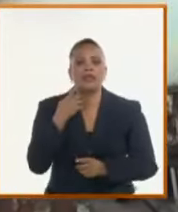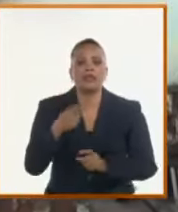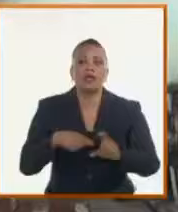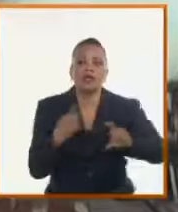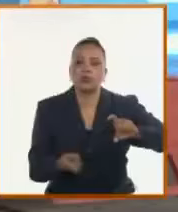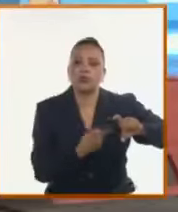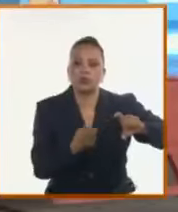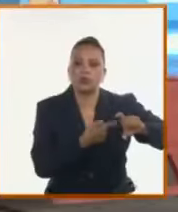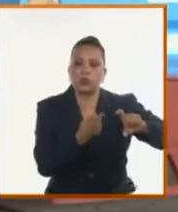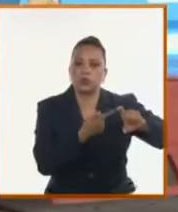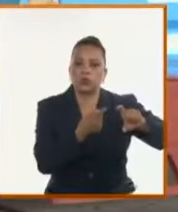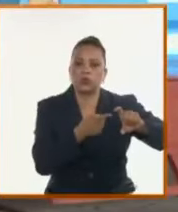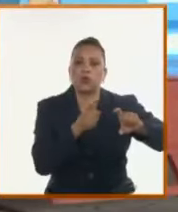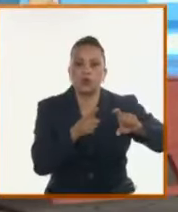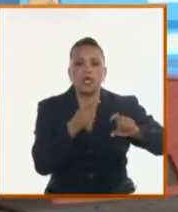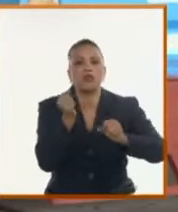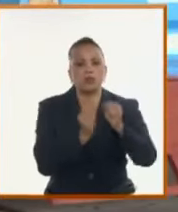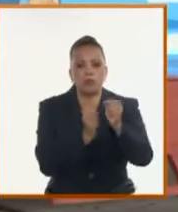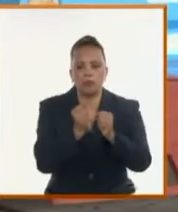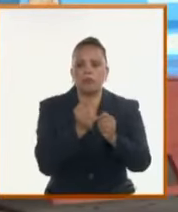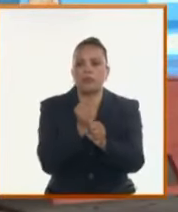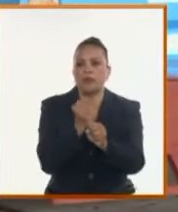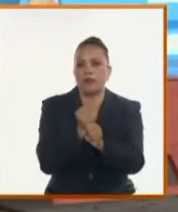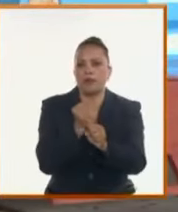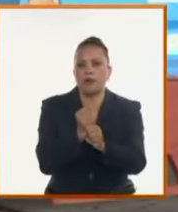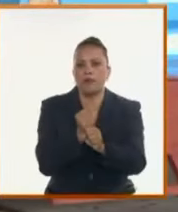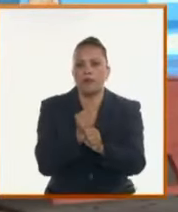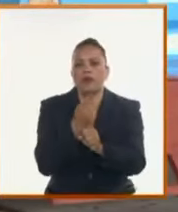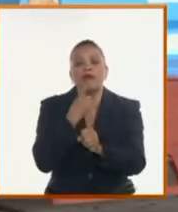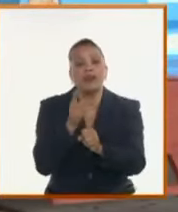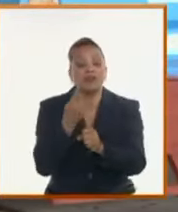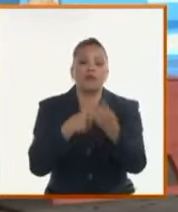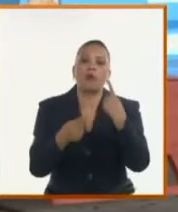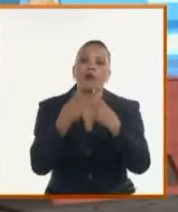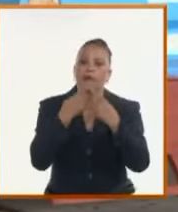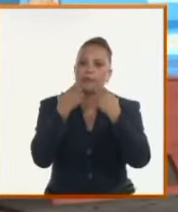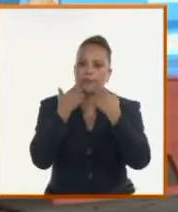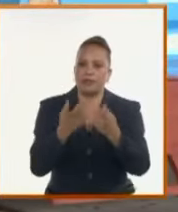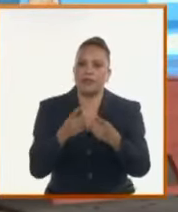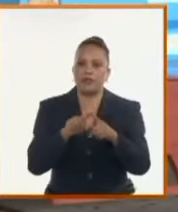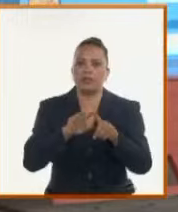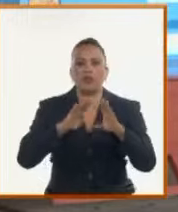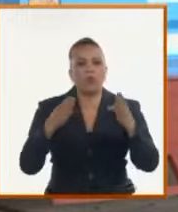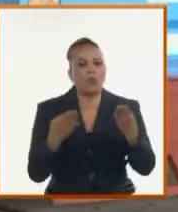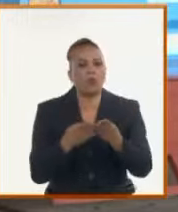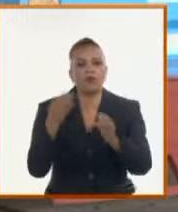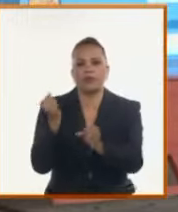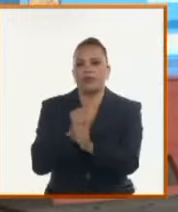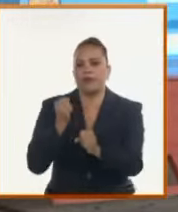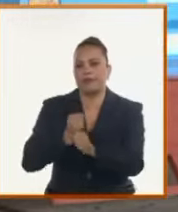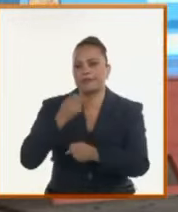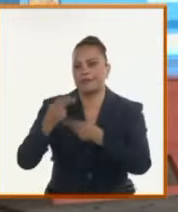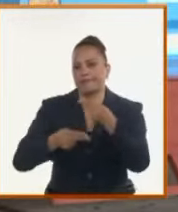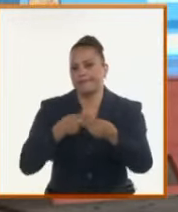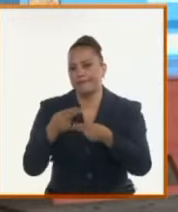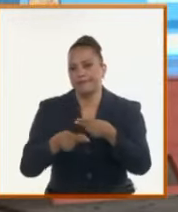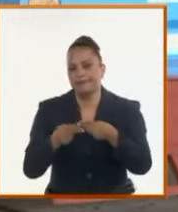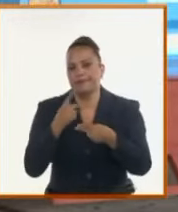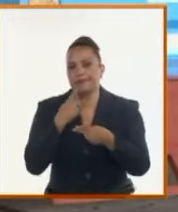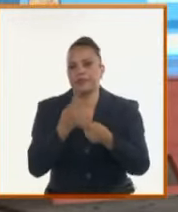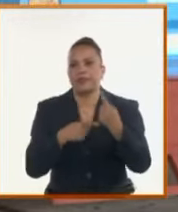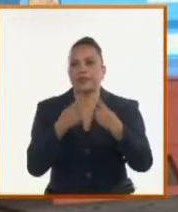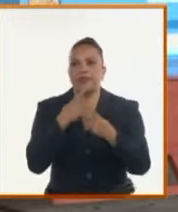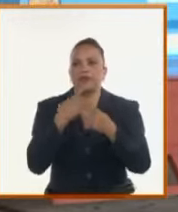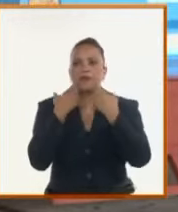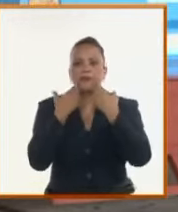el área de maquinado Entonces eso fue un reto hacer to ese trabajo porque es un trabajo muy preciso